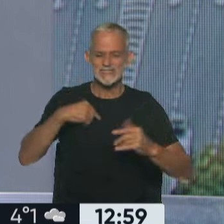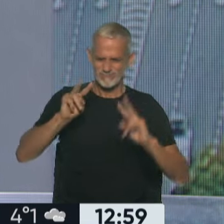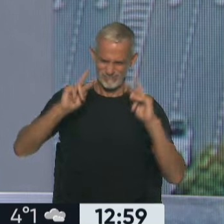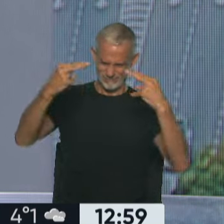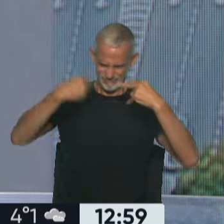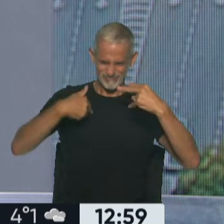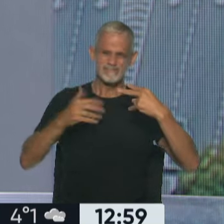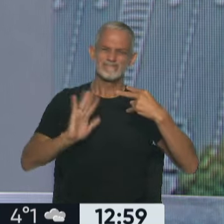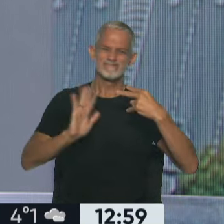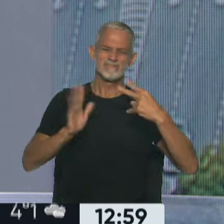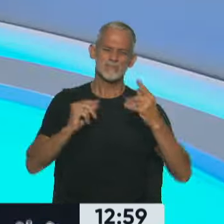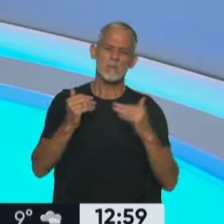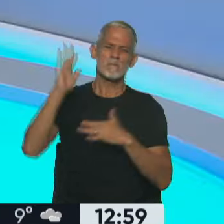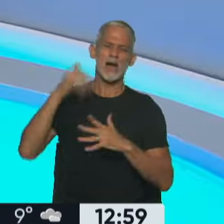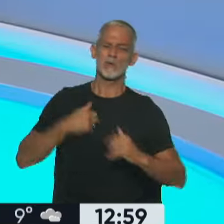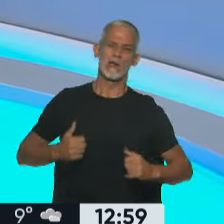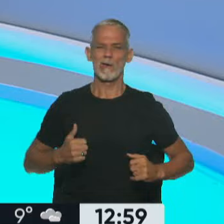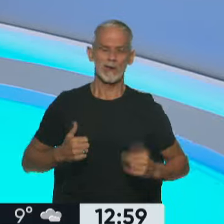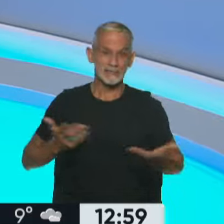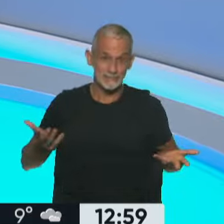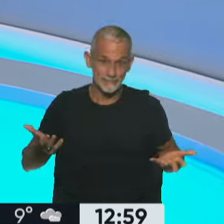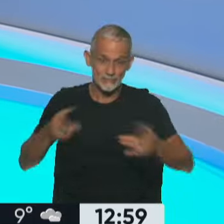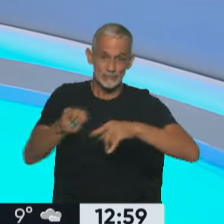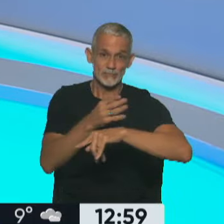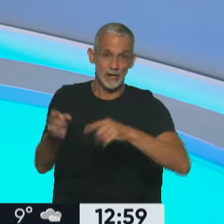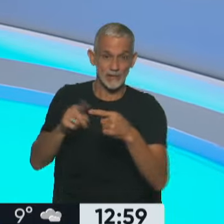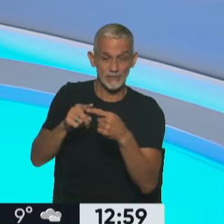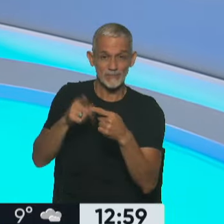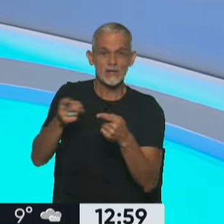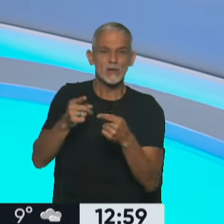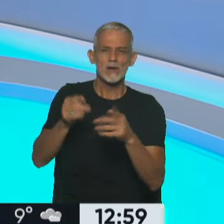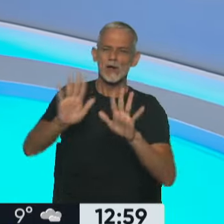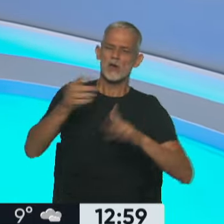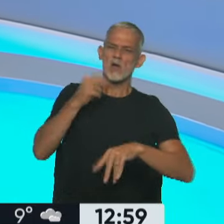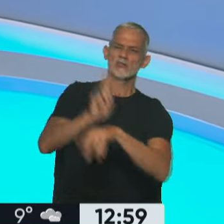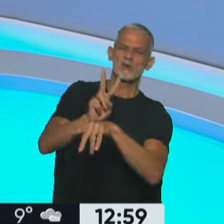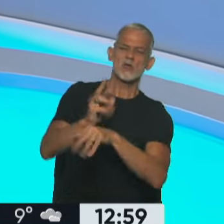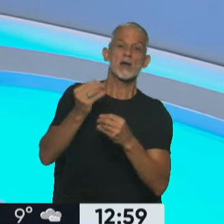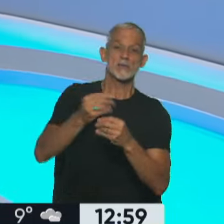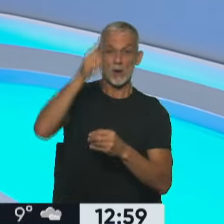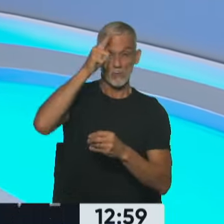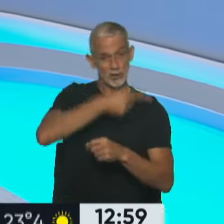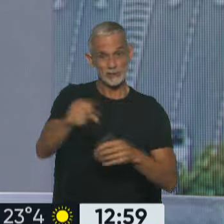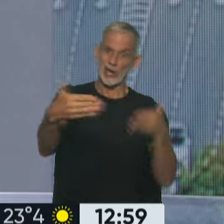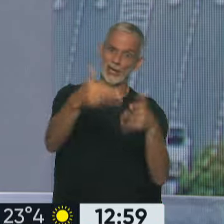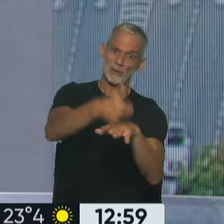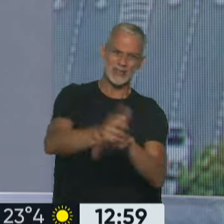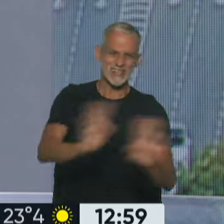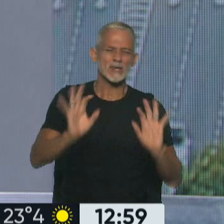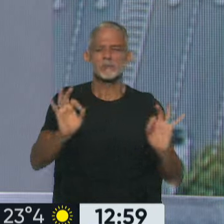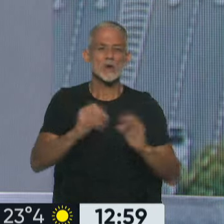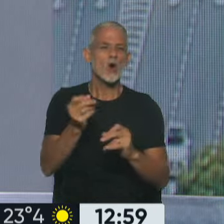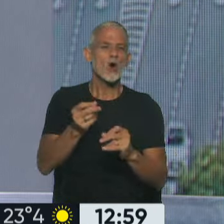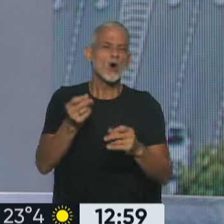autopercibieron mucho más allá de lo que son y que le vendieron a la comunidad que seguridad es poner policías en las esquinas o patrulleros